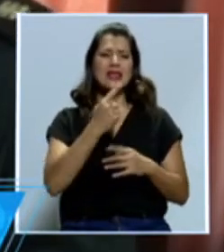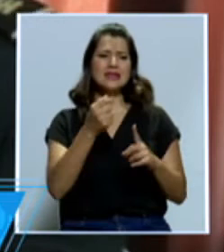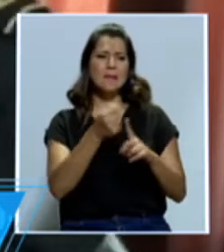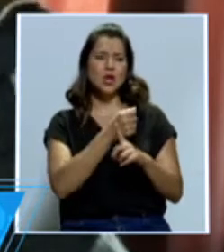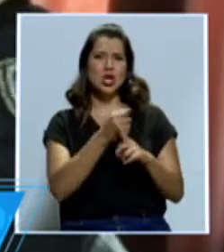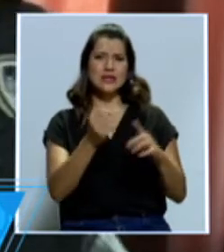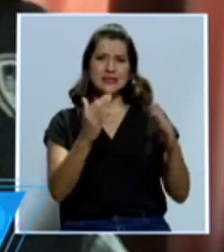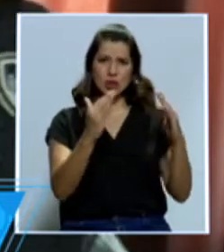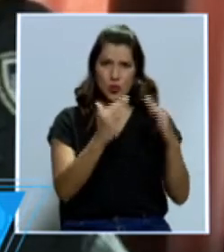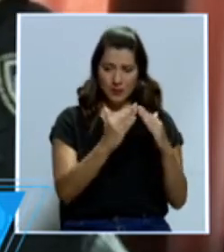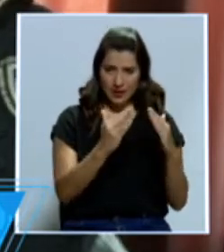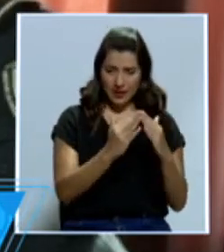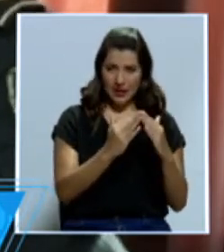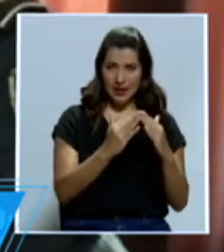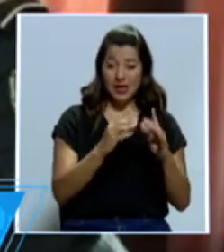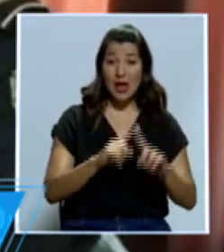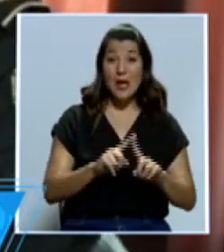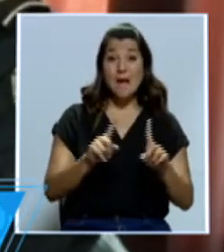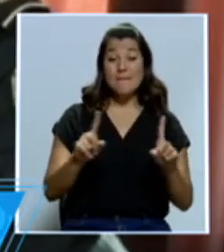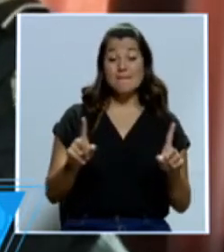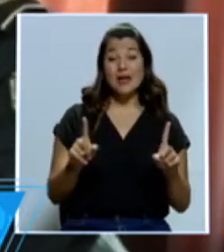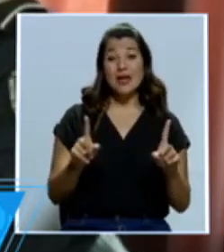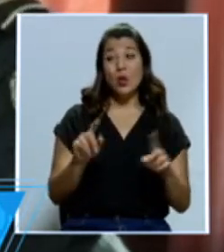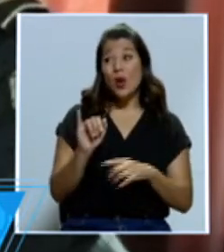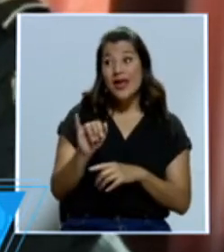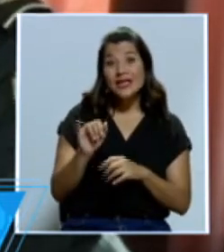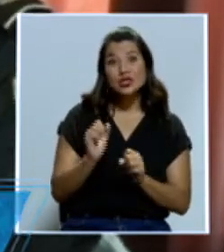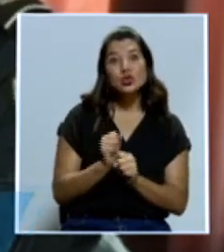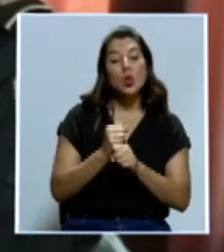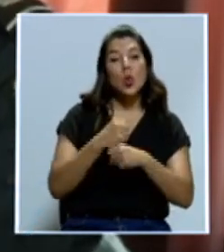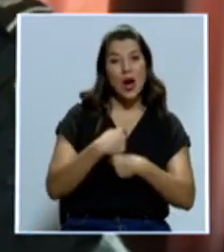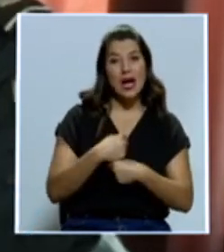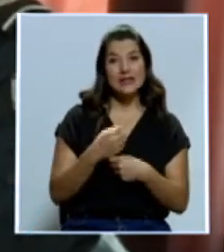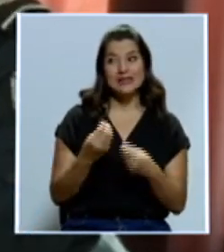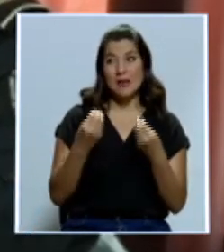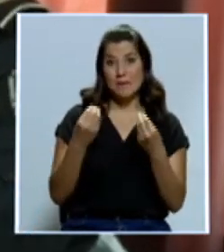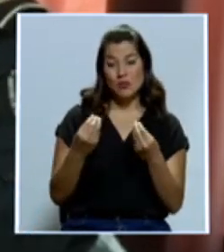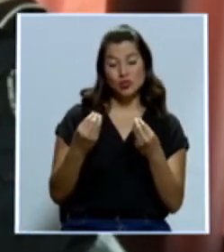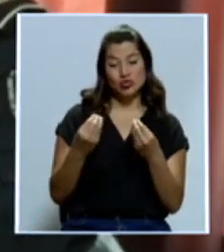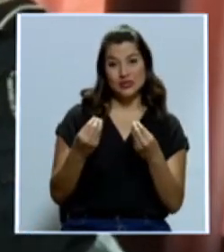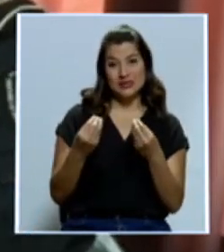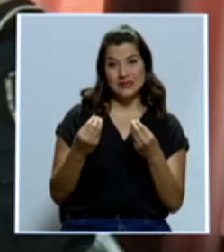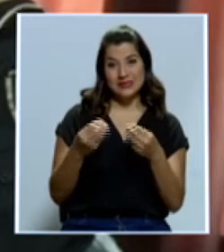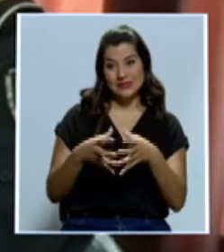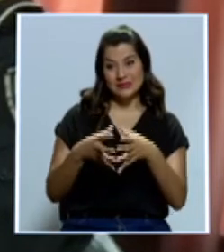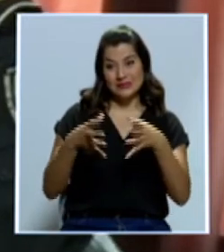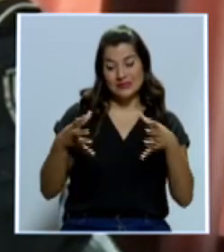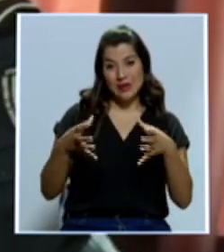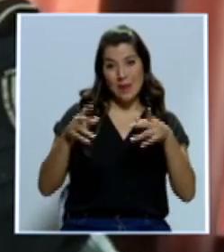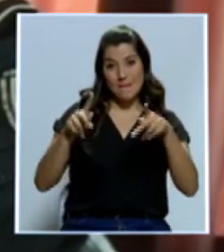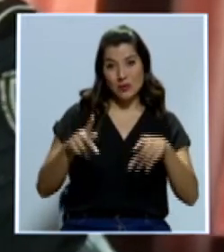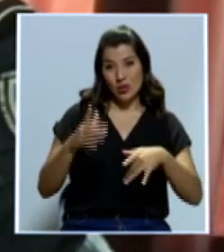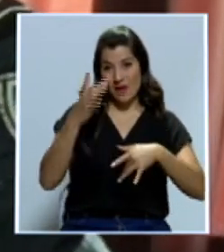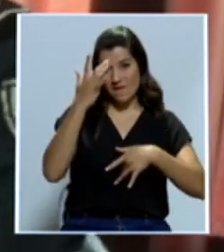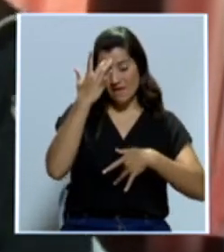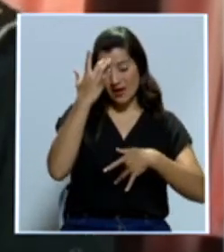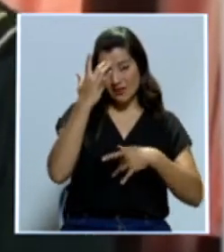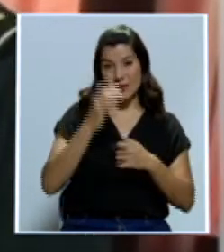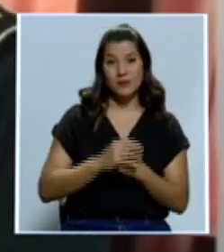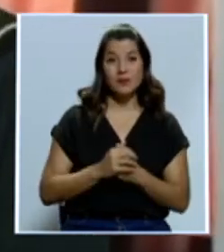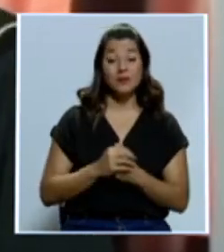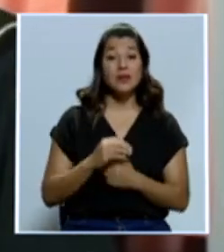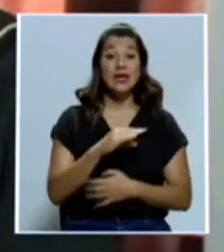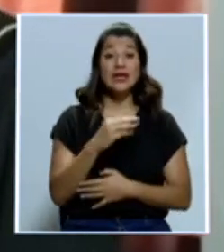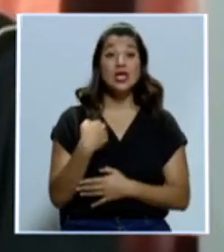más. Esto también genera gran cantidad de recursos en la atención a los llamados de los